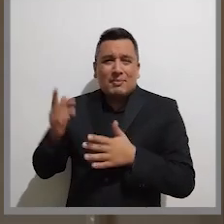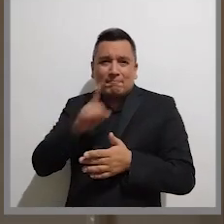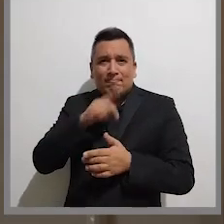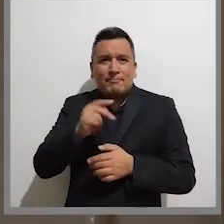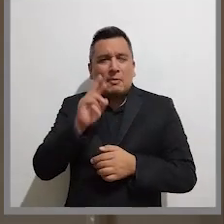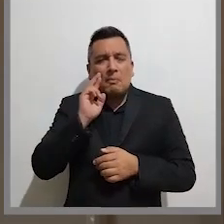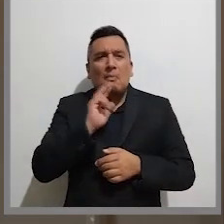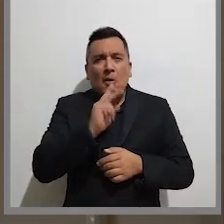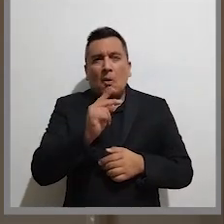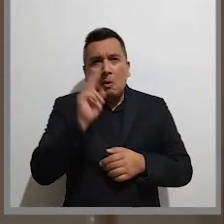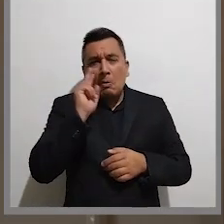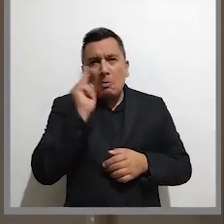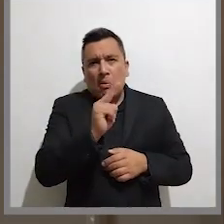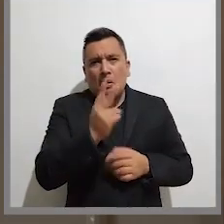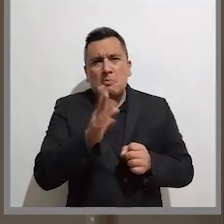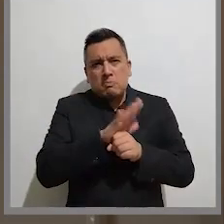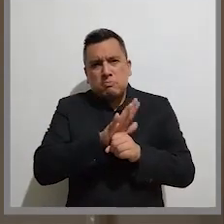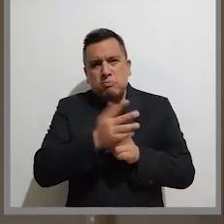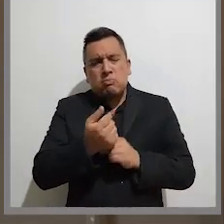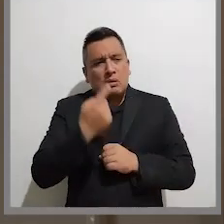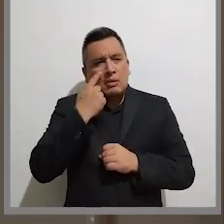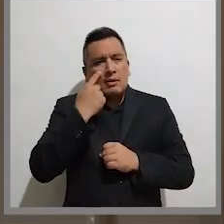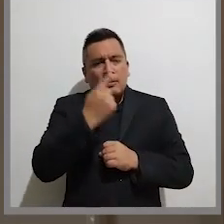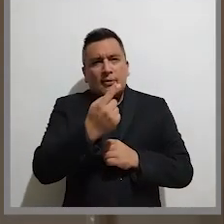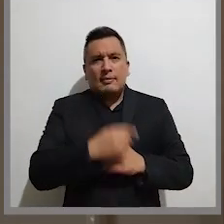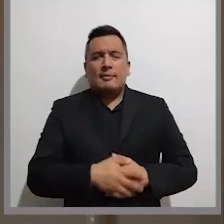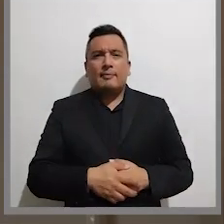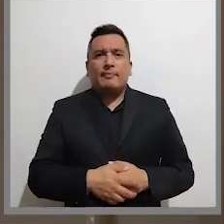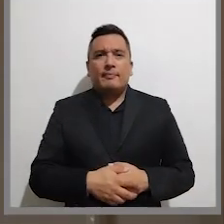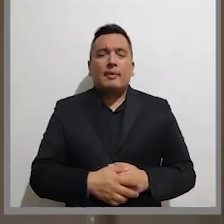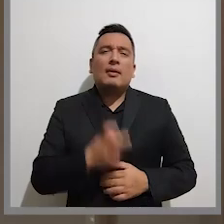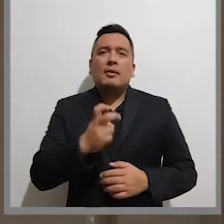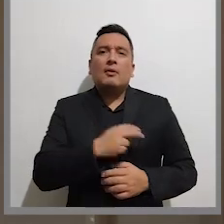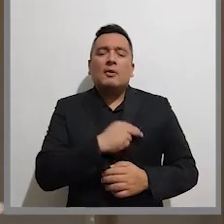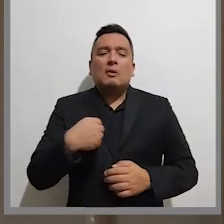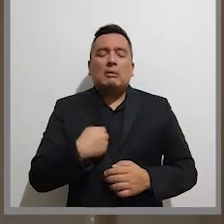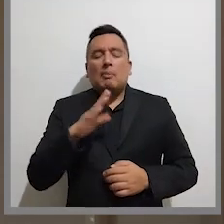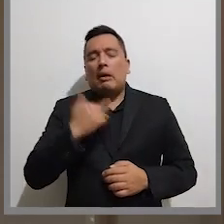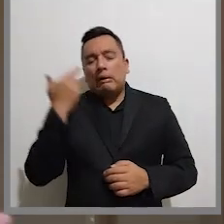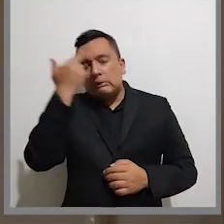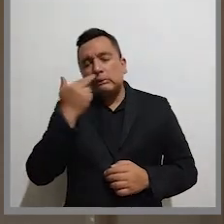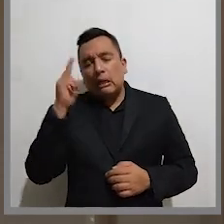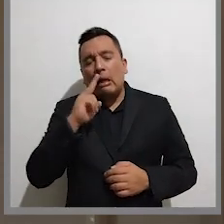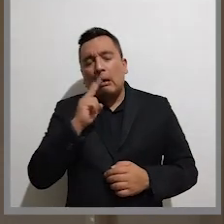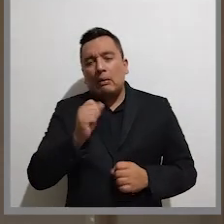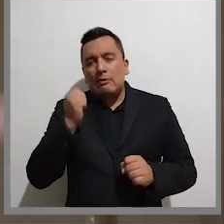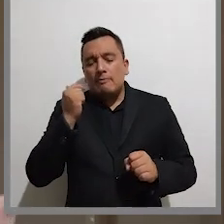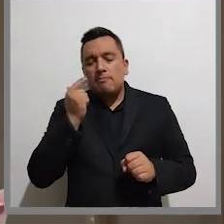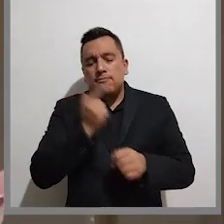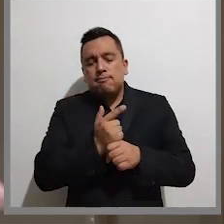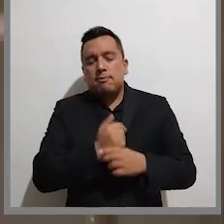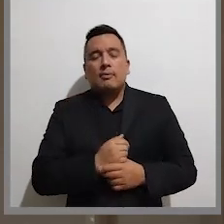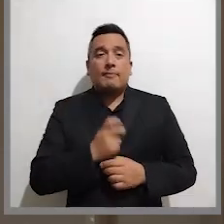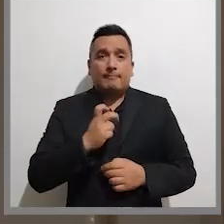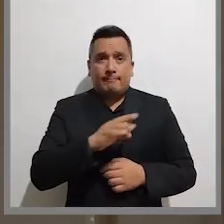de las mujeres, pues qué mejor que apoyarnos de todos los medios audiovisuales que tenemos para poder analizar, para poder hacer